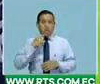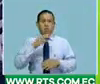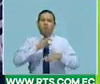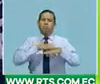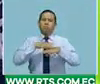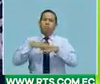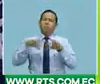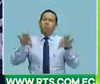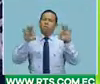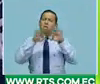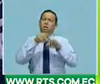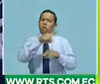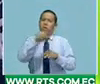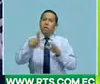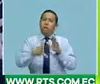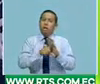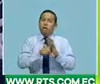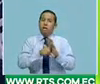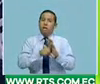ley.